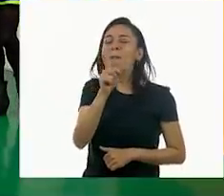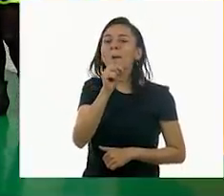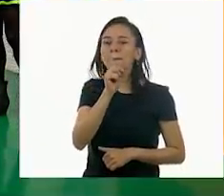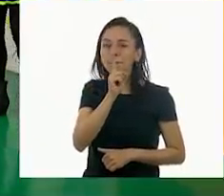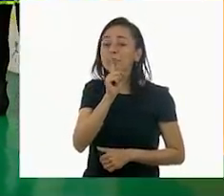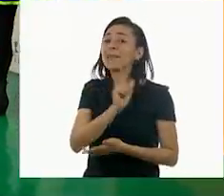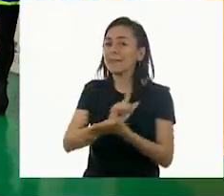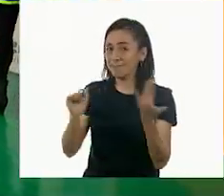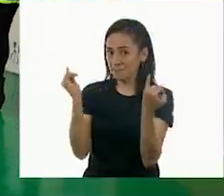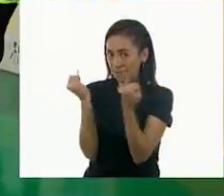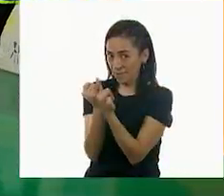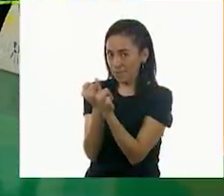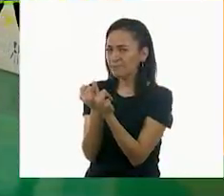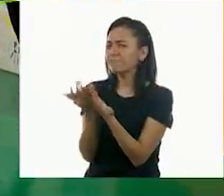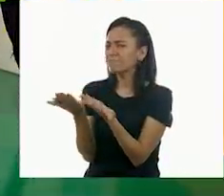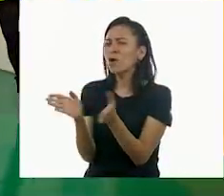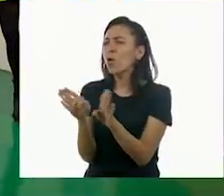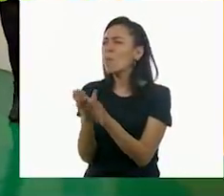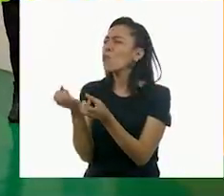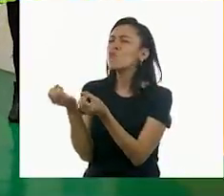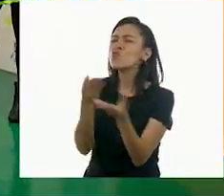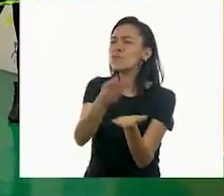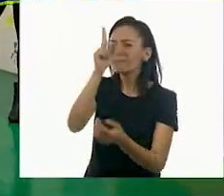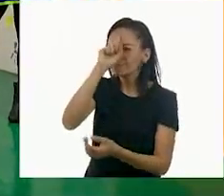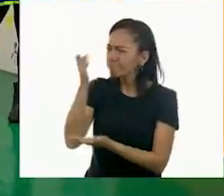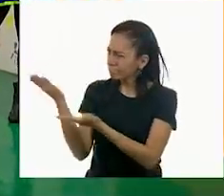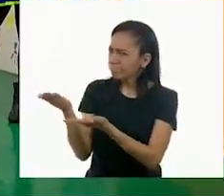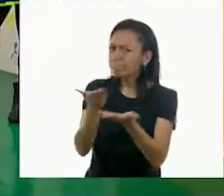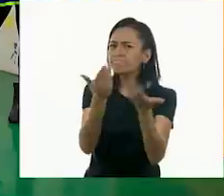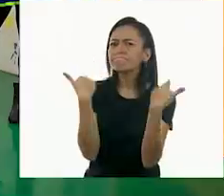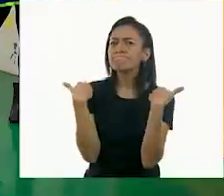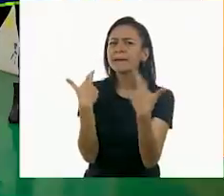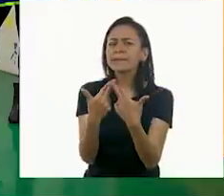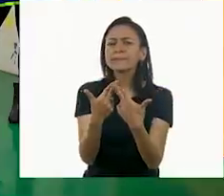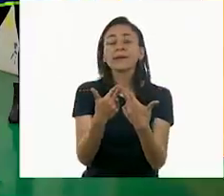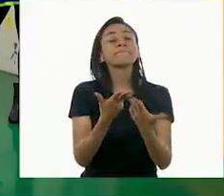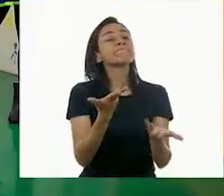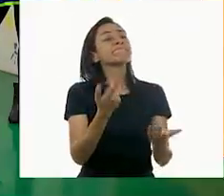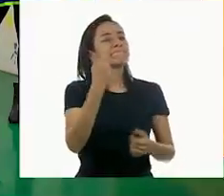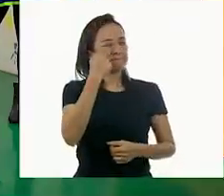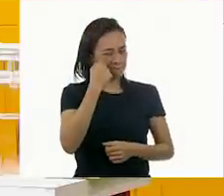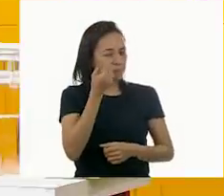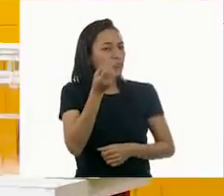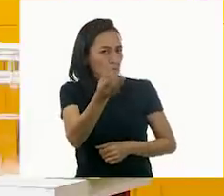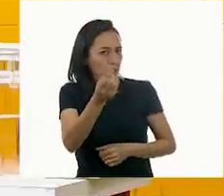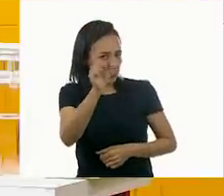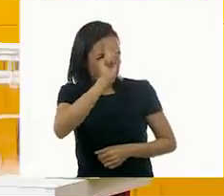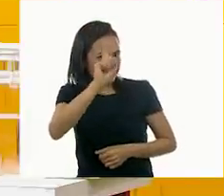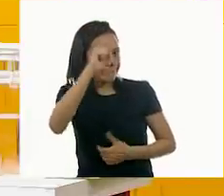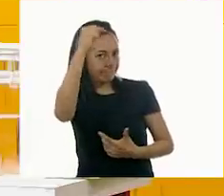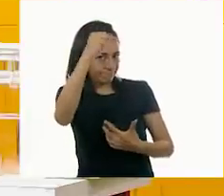Alma Livia, ¿una recomendación? Pues hay varias recomendaciones.